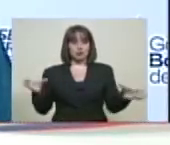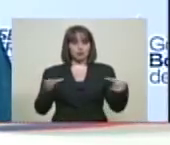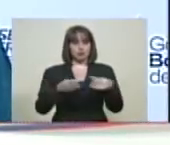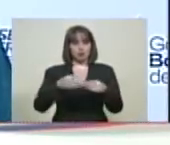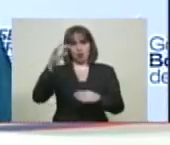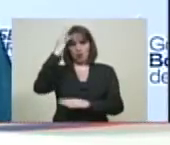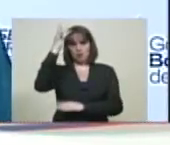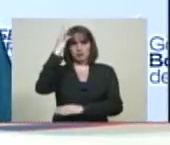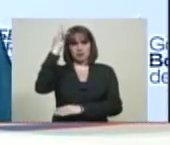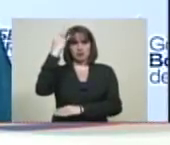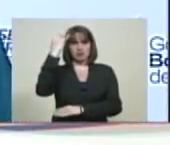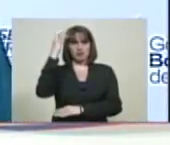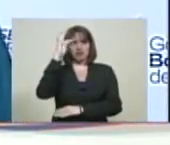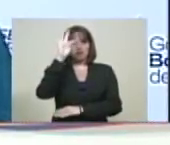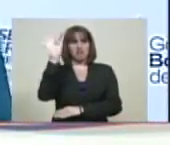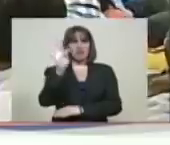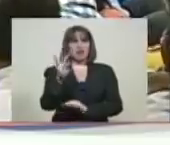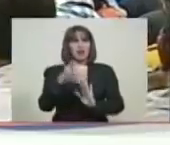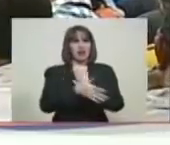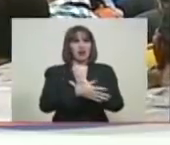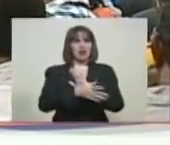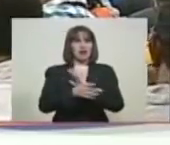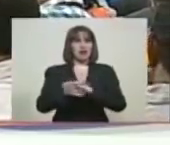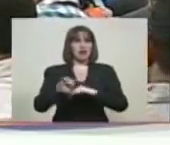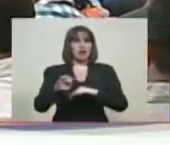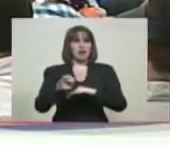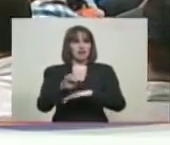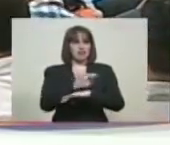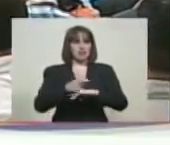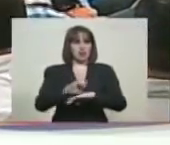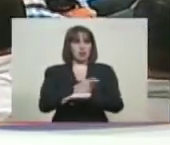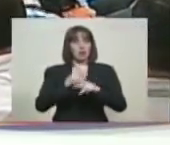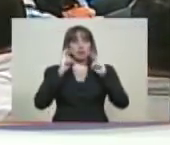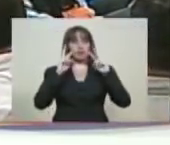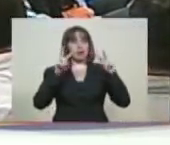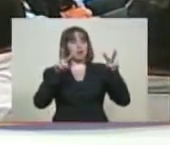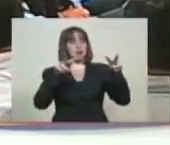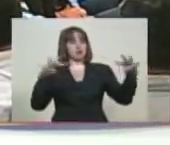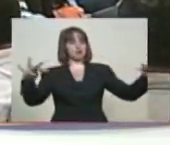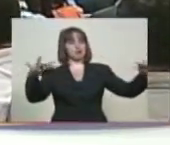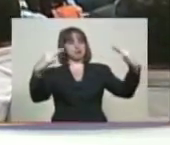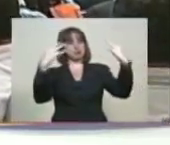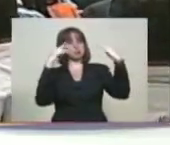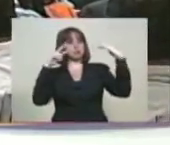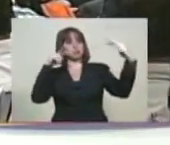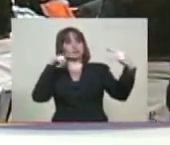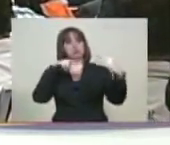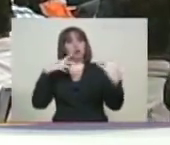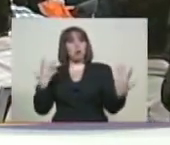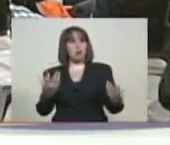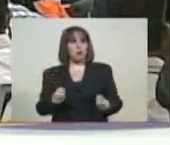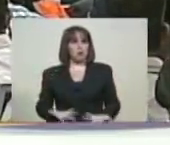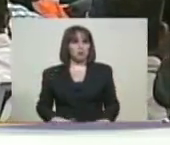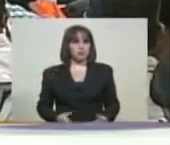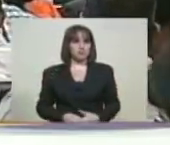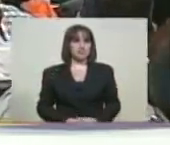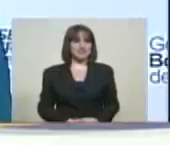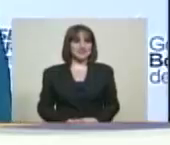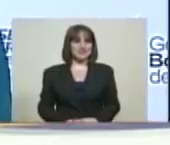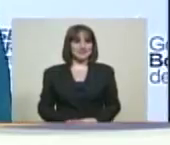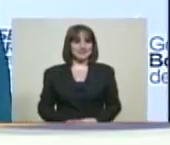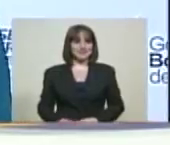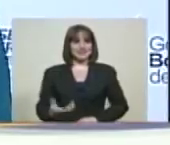consejo federal de gobierno empleado para ver los ojos de ustedes alcaldesa